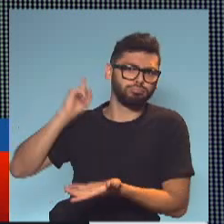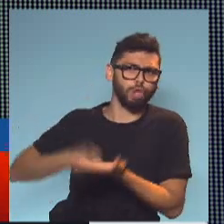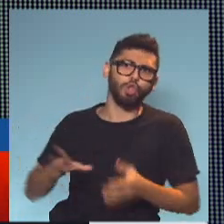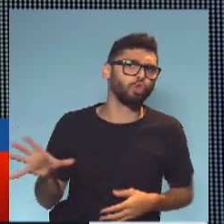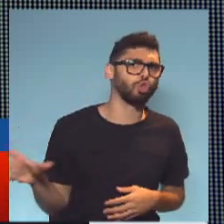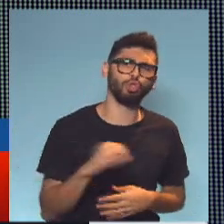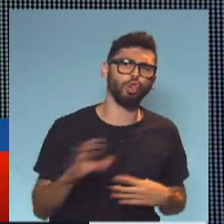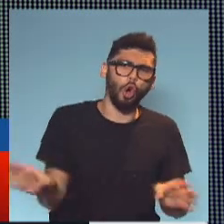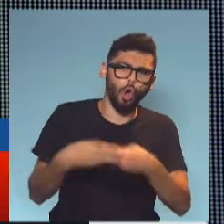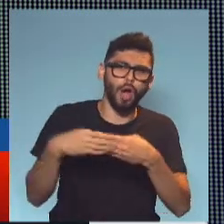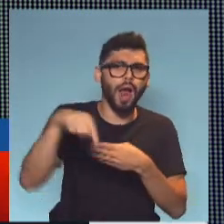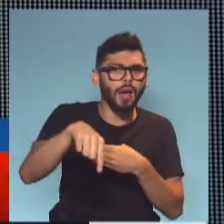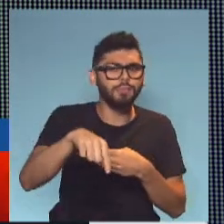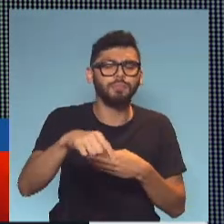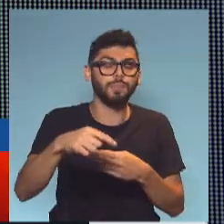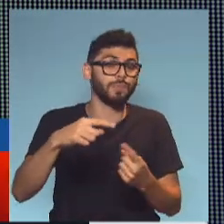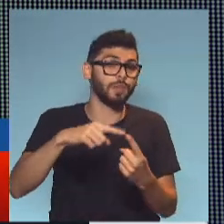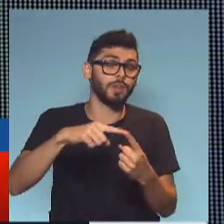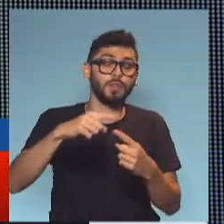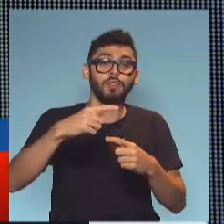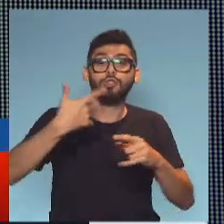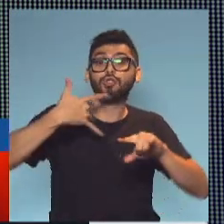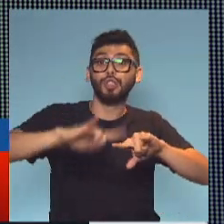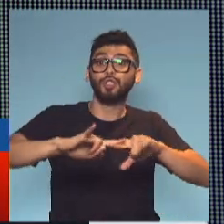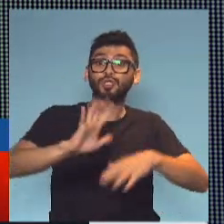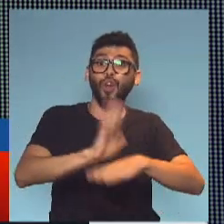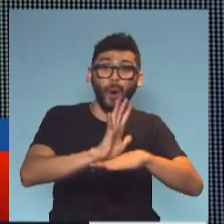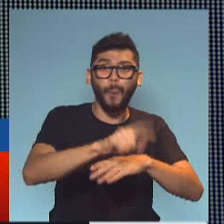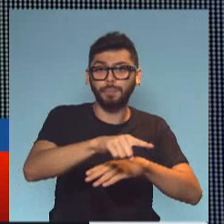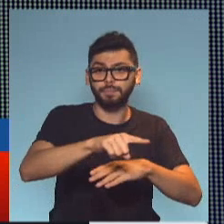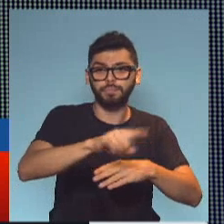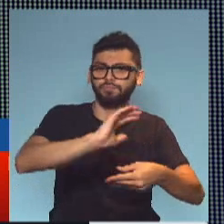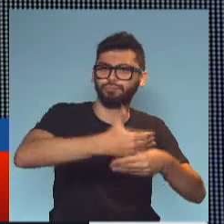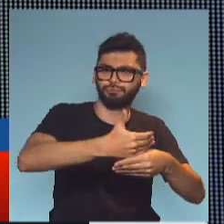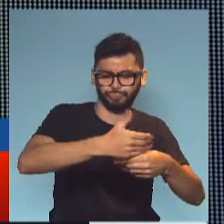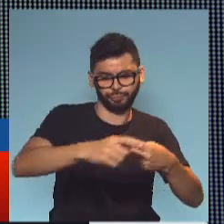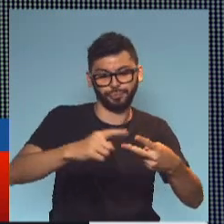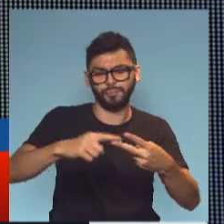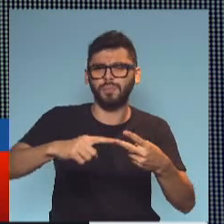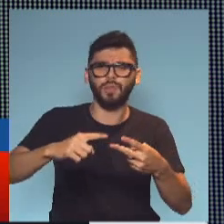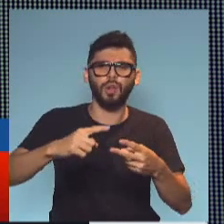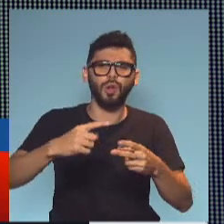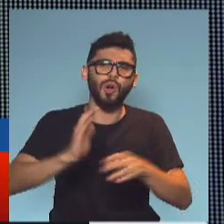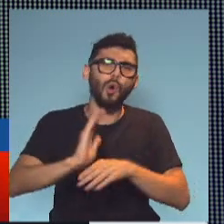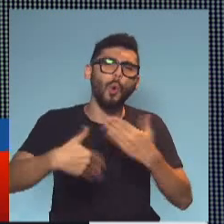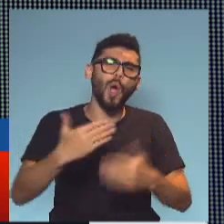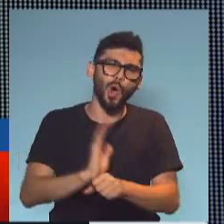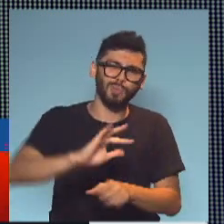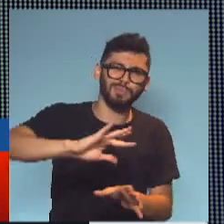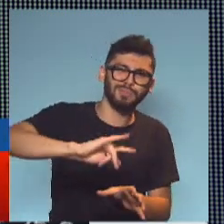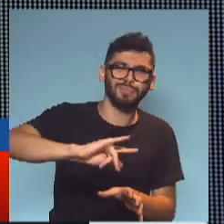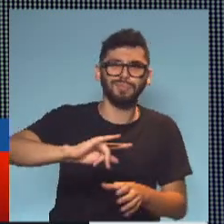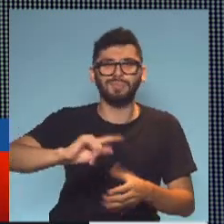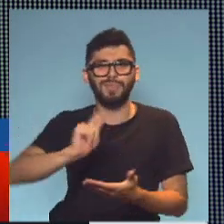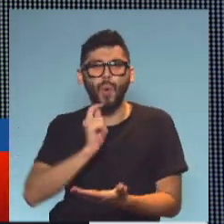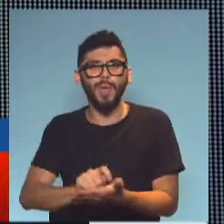tipo de comercios. La industria del espectáculo, la industria del juego, por llamar bingo, casinos, etcétera, y sobre todo